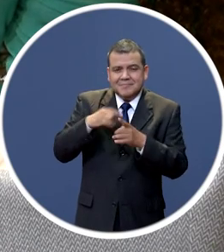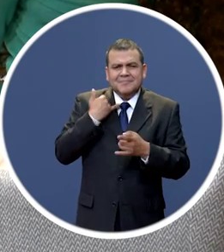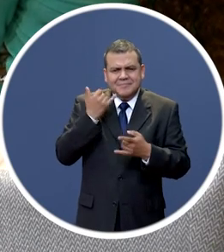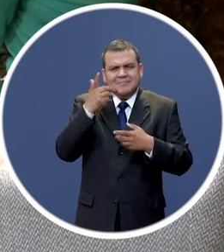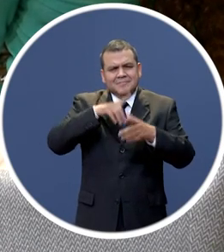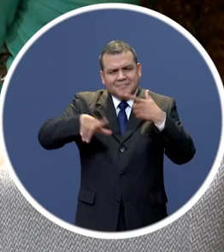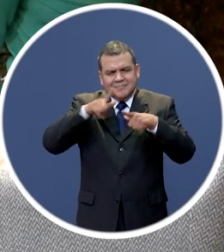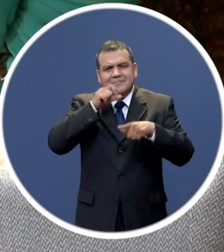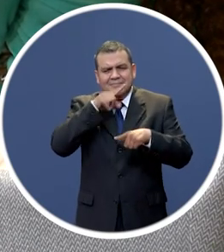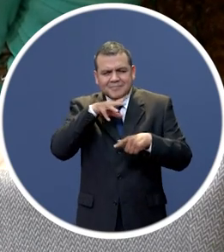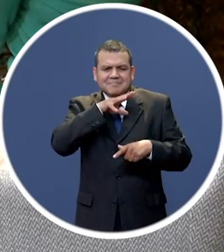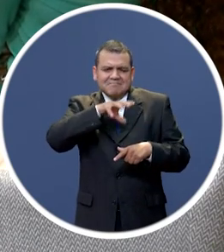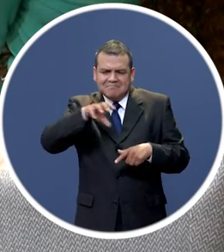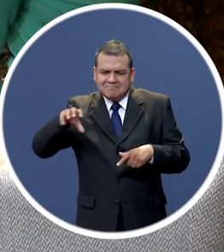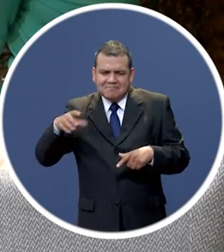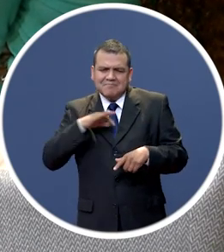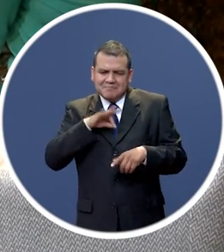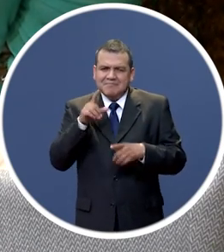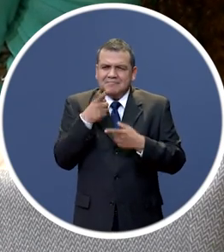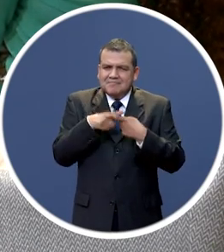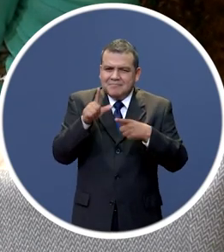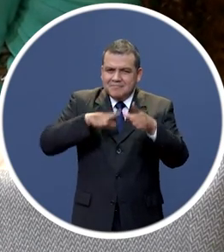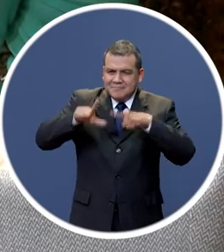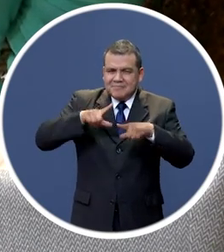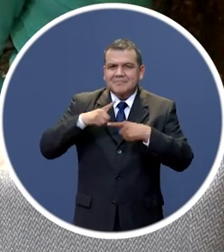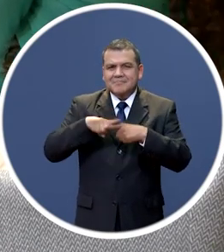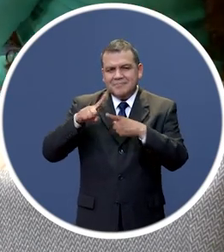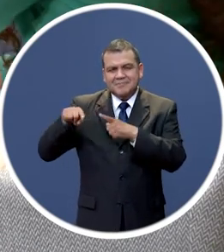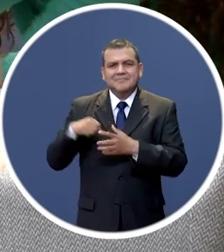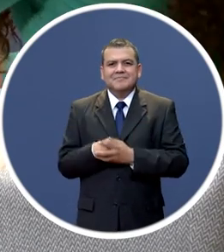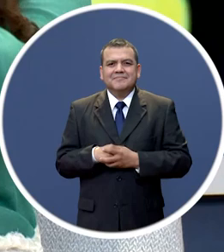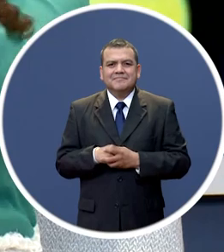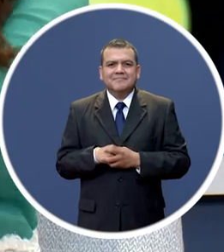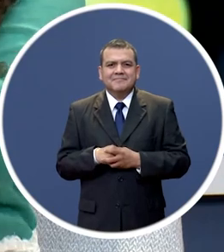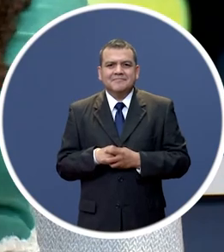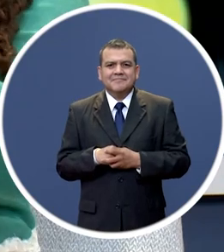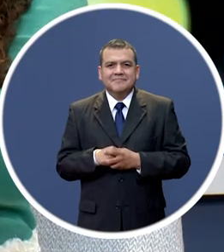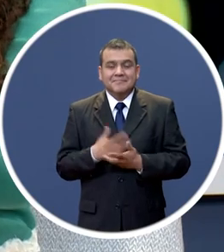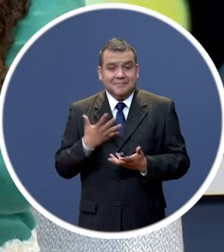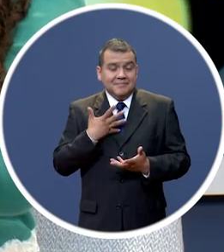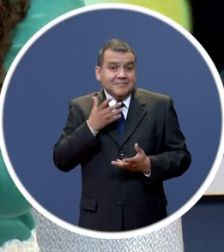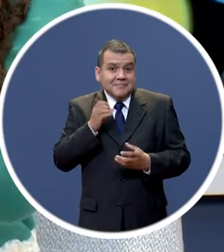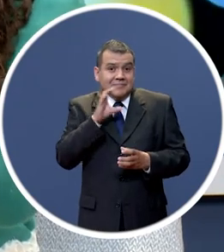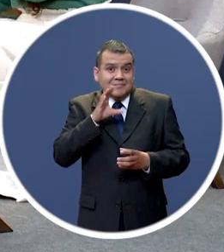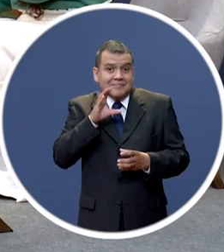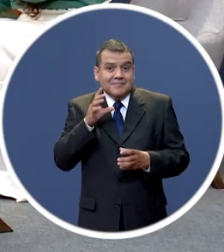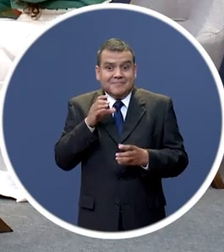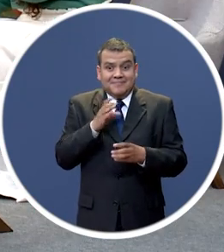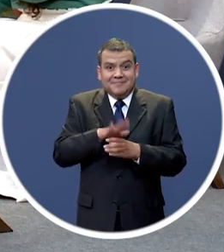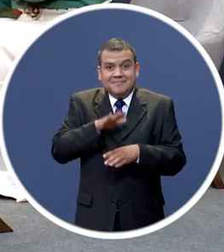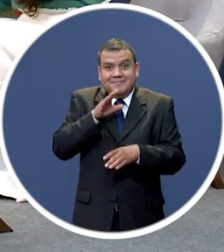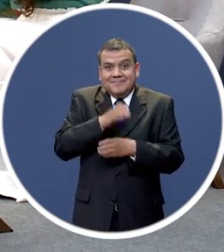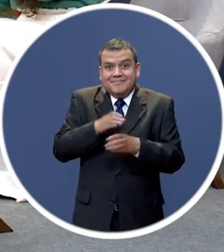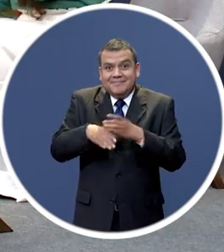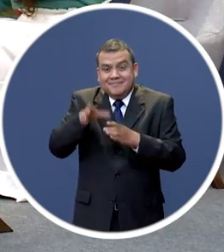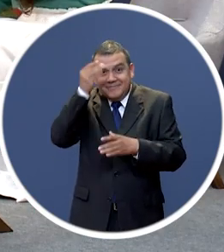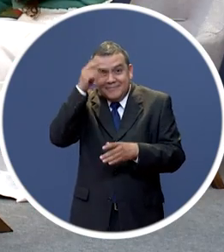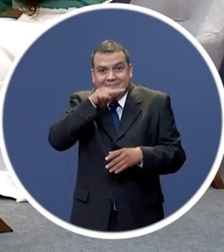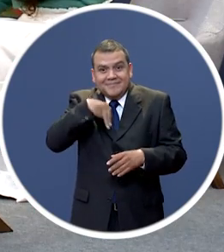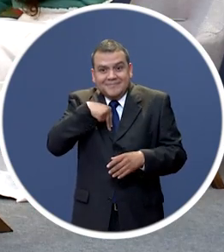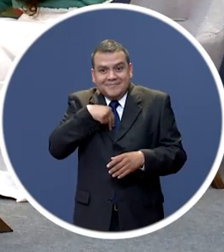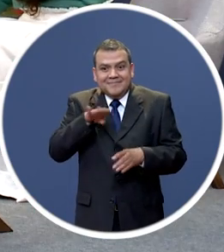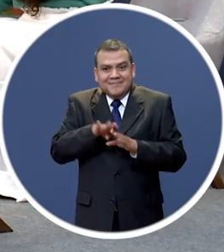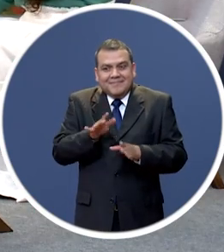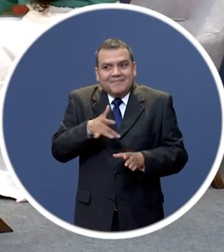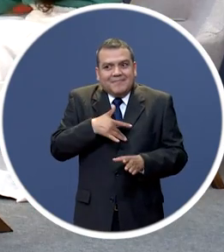países. Es el equivalente. Sucede lo mismo. Ok. Perfecto. Hay muchas curiosidades más que hablar para nosotros hacer conciencia